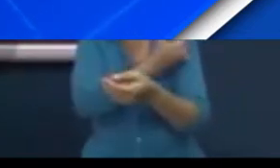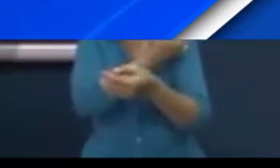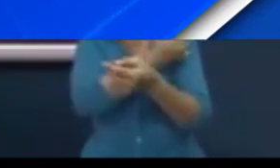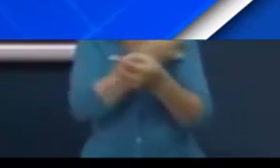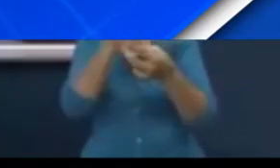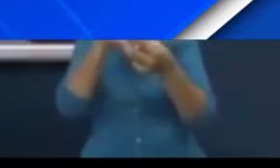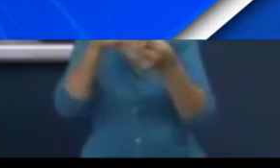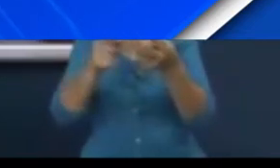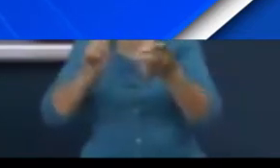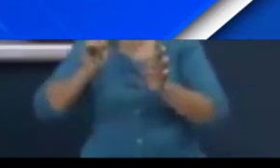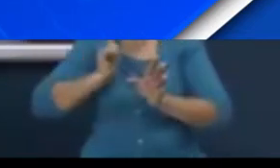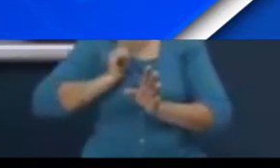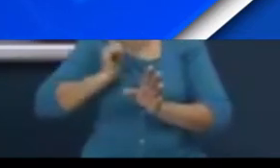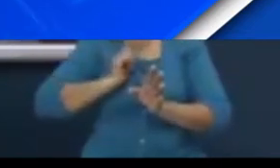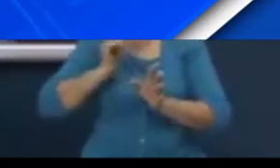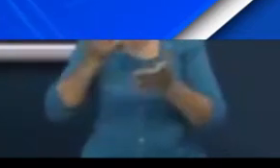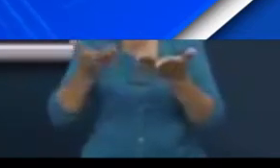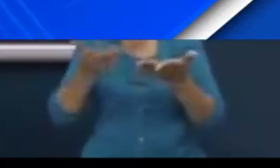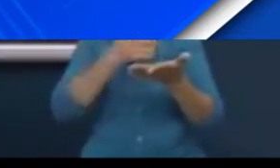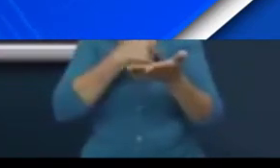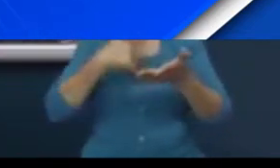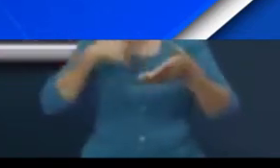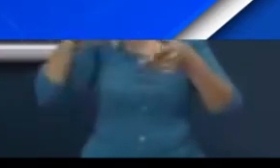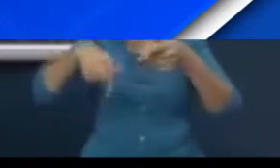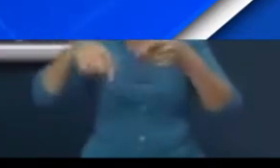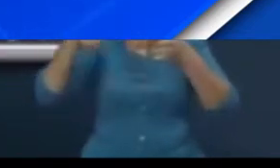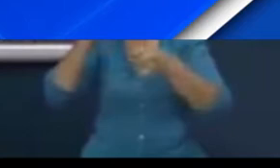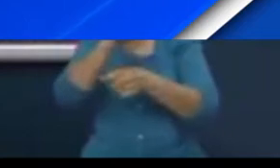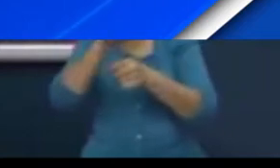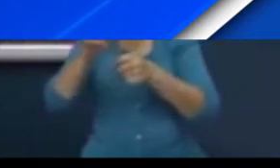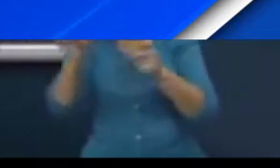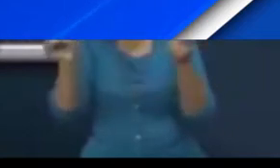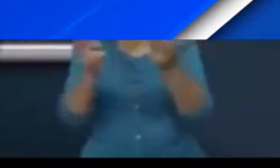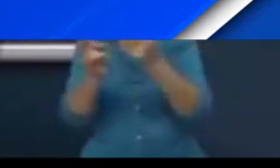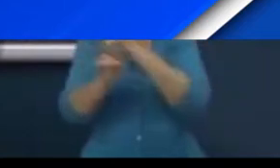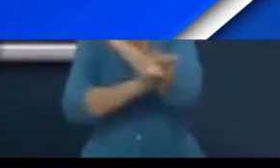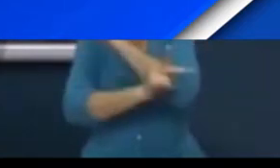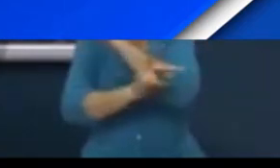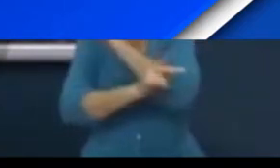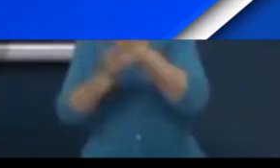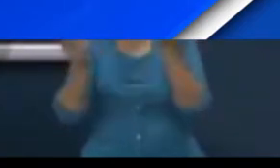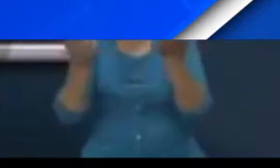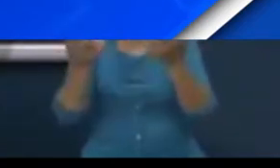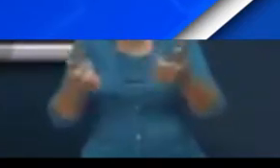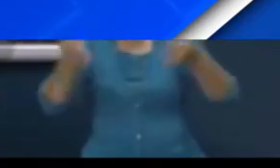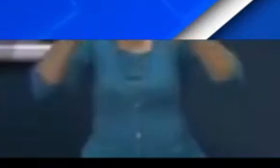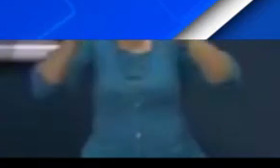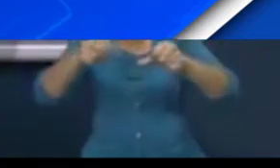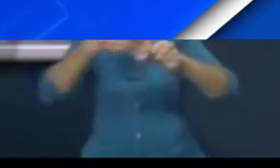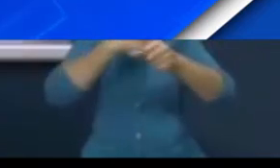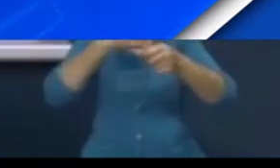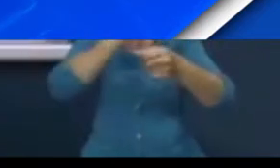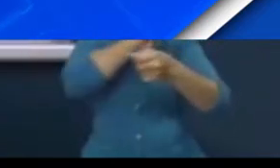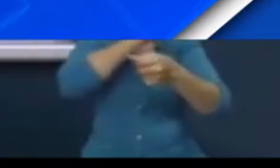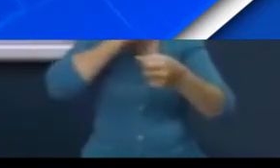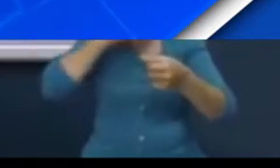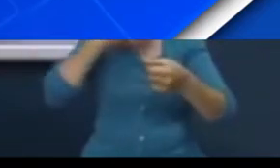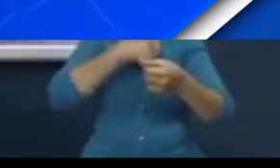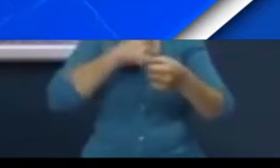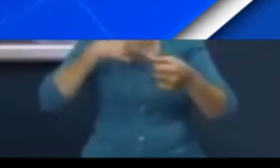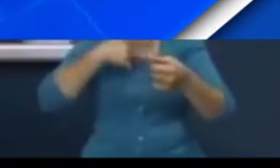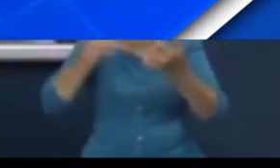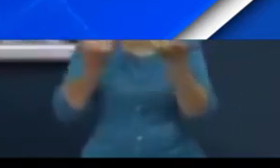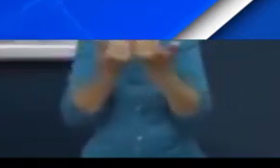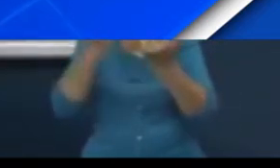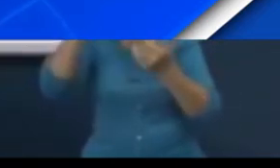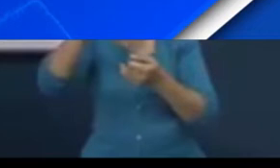que tenés aplicadas en el país ahora que ya ese aspecto de la de la prueba de de